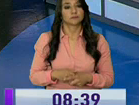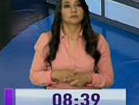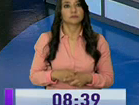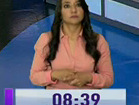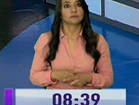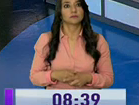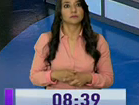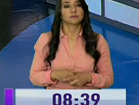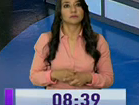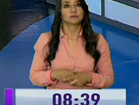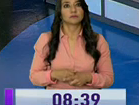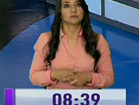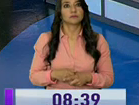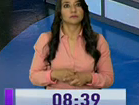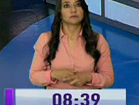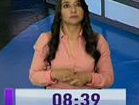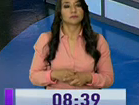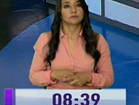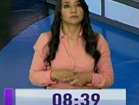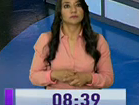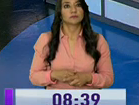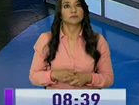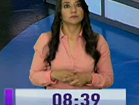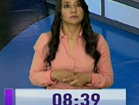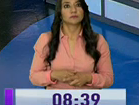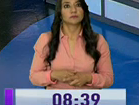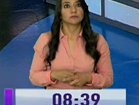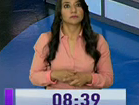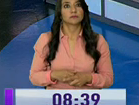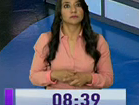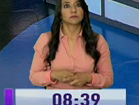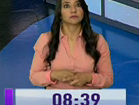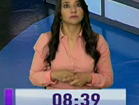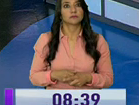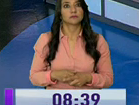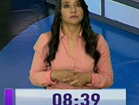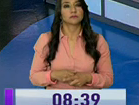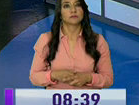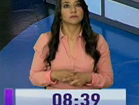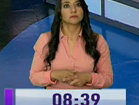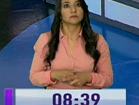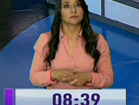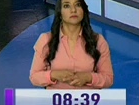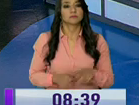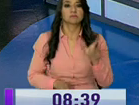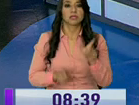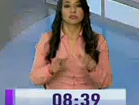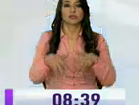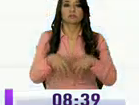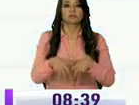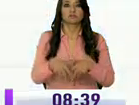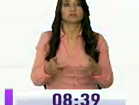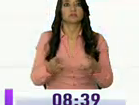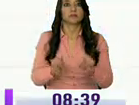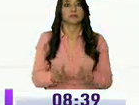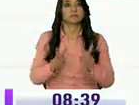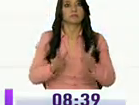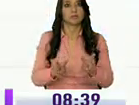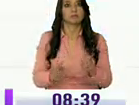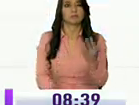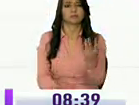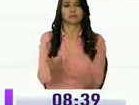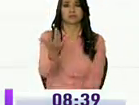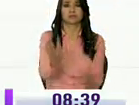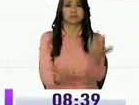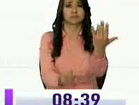Ya lo estamos viendo. Esto en cambio es en otro sector de la ciudad. Ahí vemos a varios manifestantes. Miren,